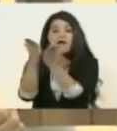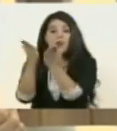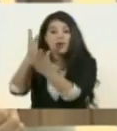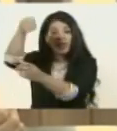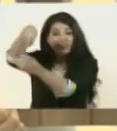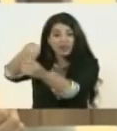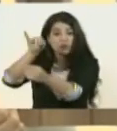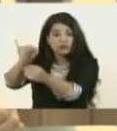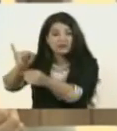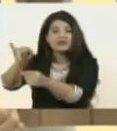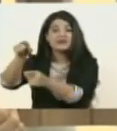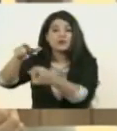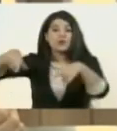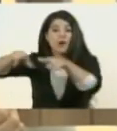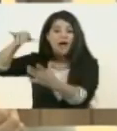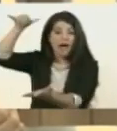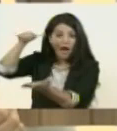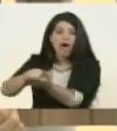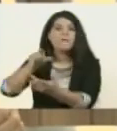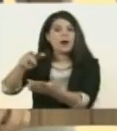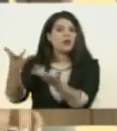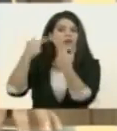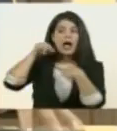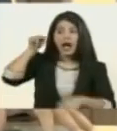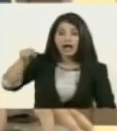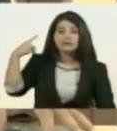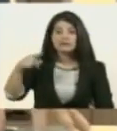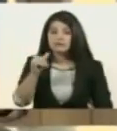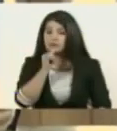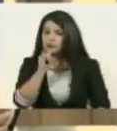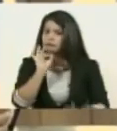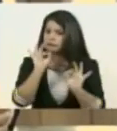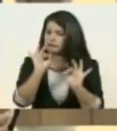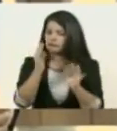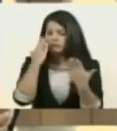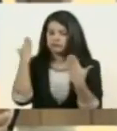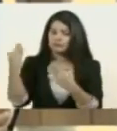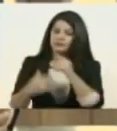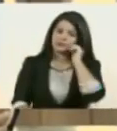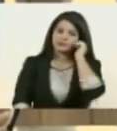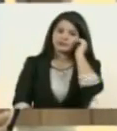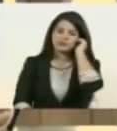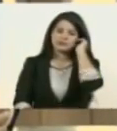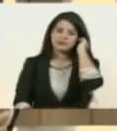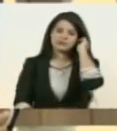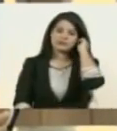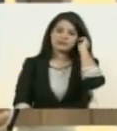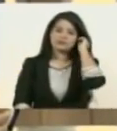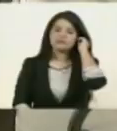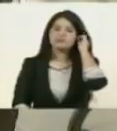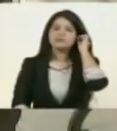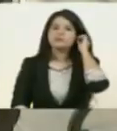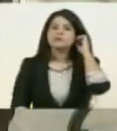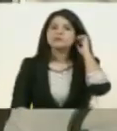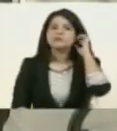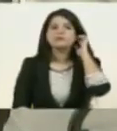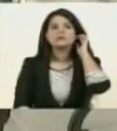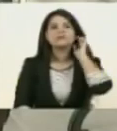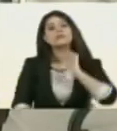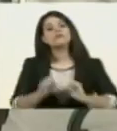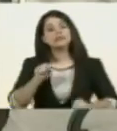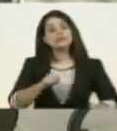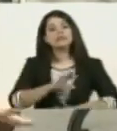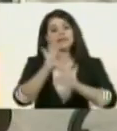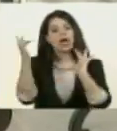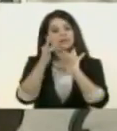Francisco de Miranda en la base aérea La Carlota, donde se genera información de interés. Adelante, Javier Ignis, buenas tardes. Sí, el contacto informativo